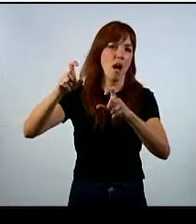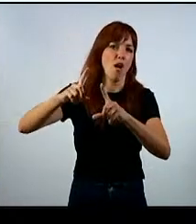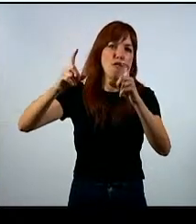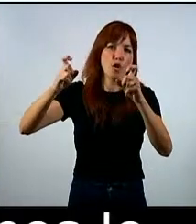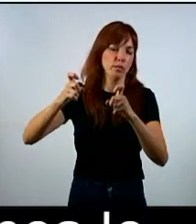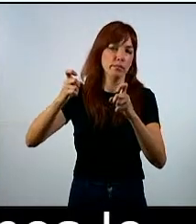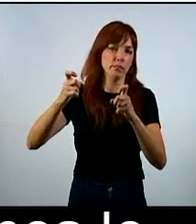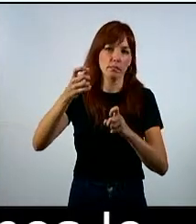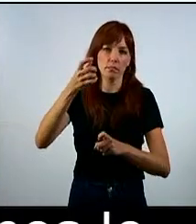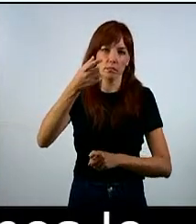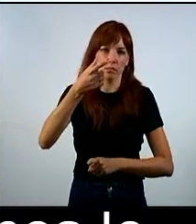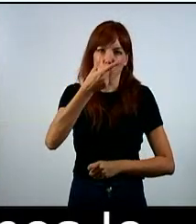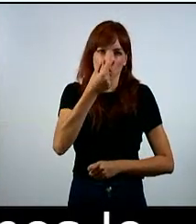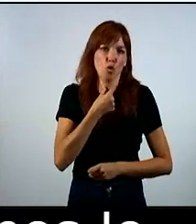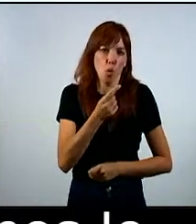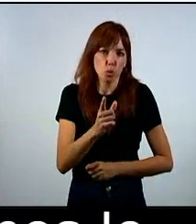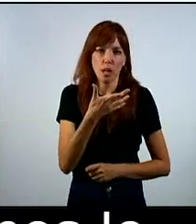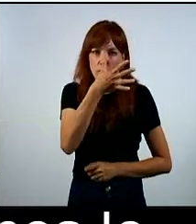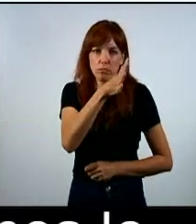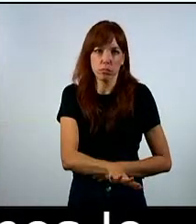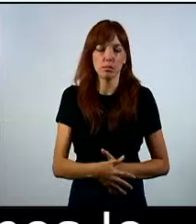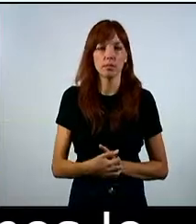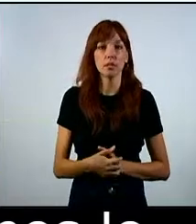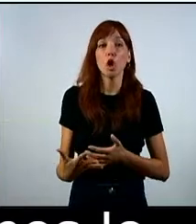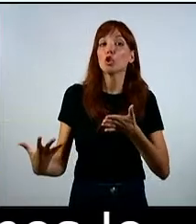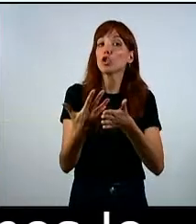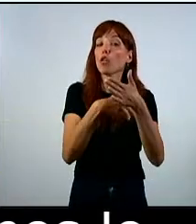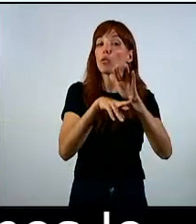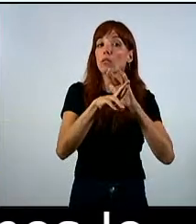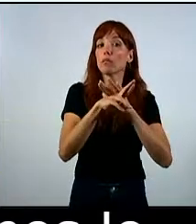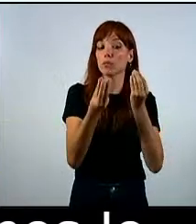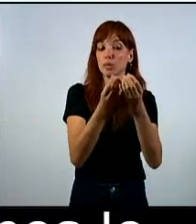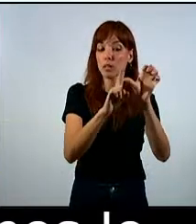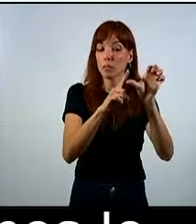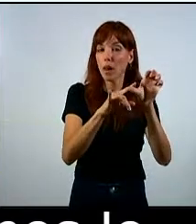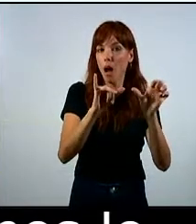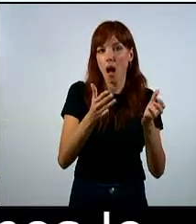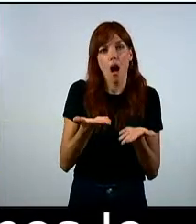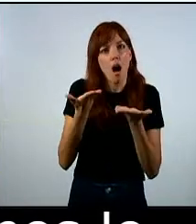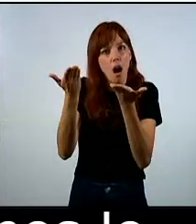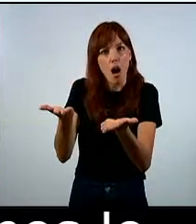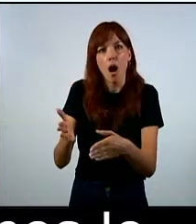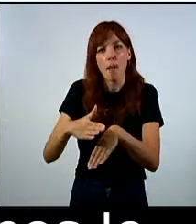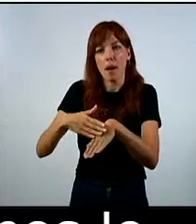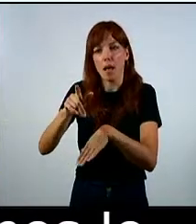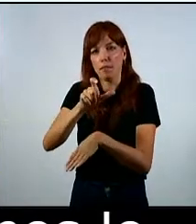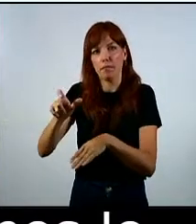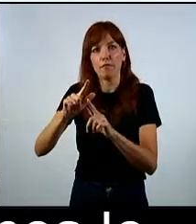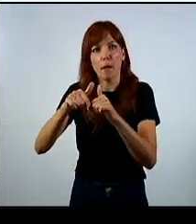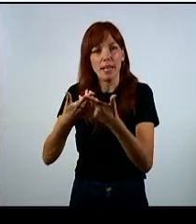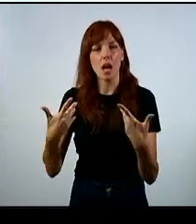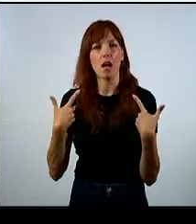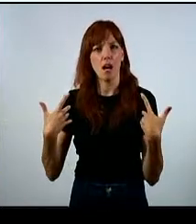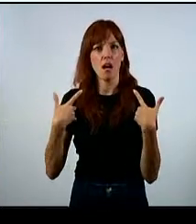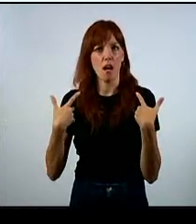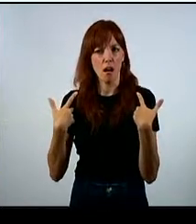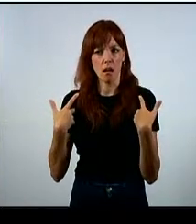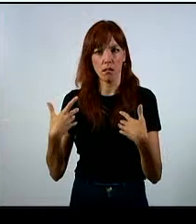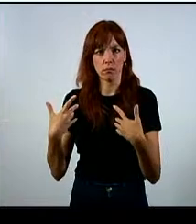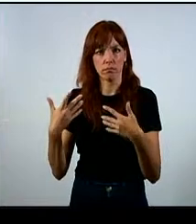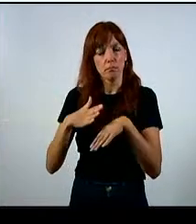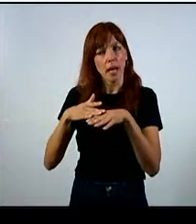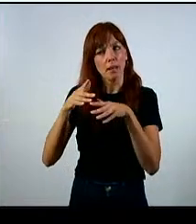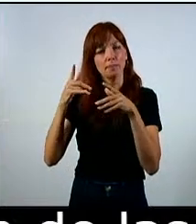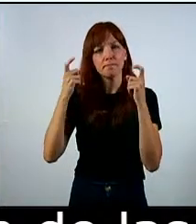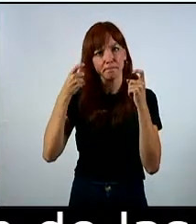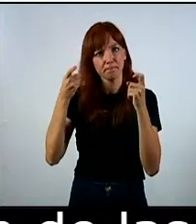Nos personamos y ponemos todos los recursos que la Administración tiene a disposición de las víctimas y de las familias de las víctimas para poder trabajar en